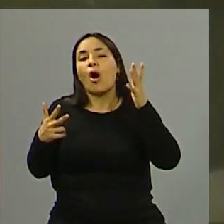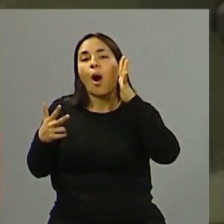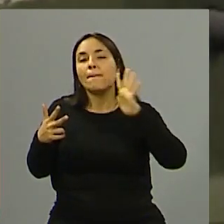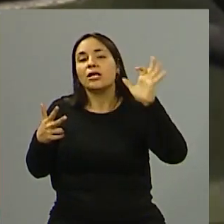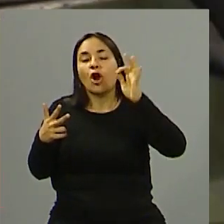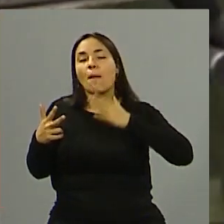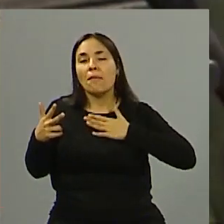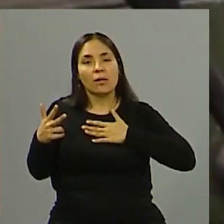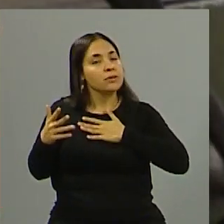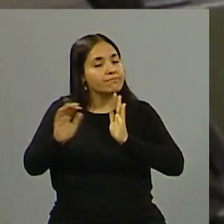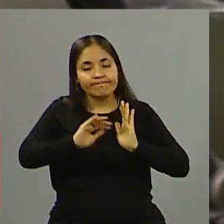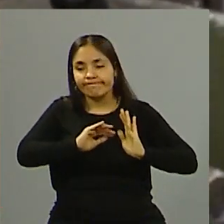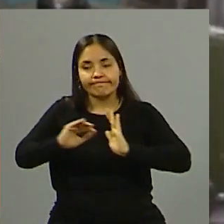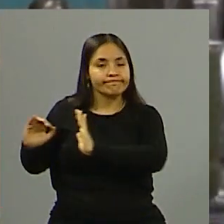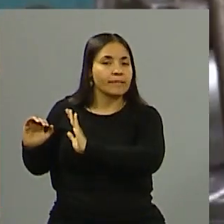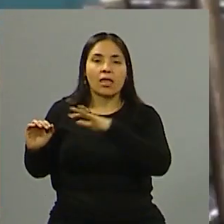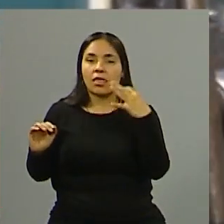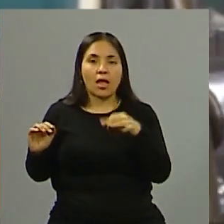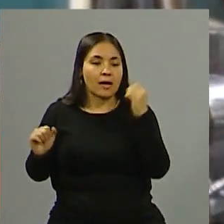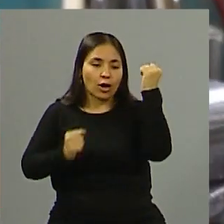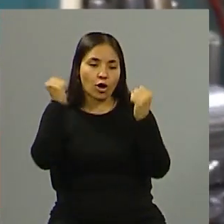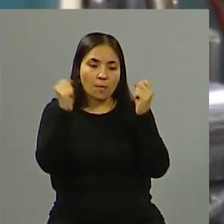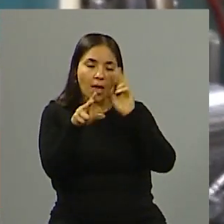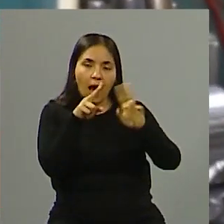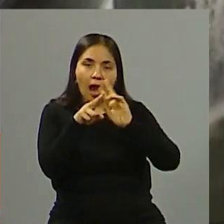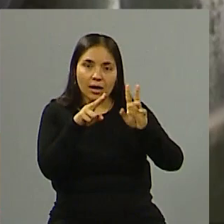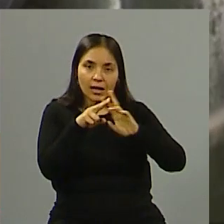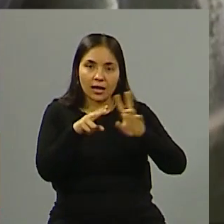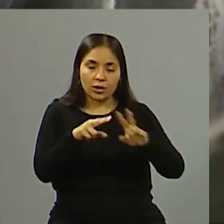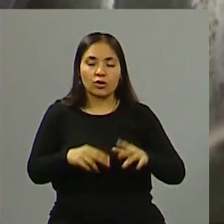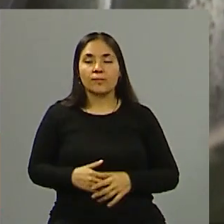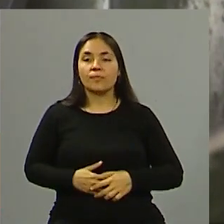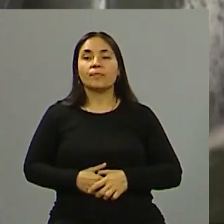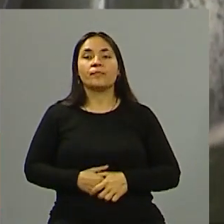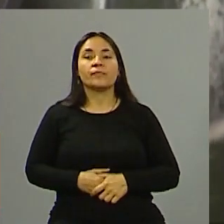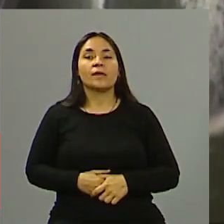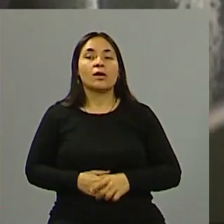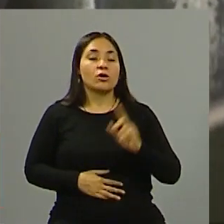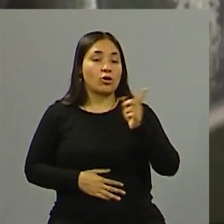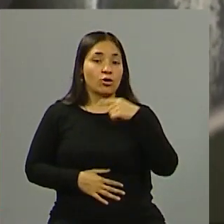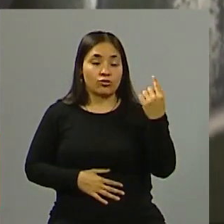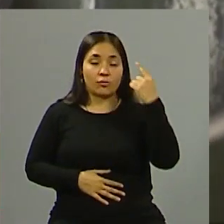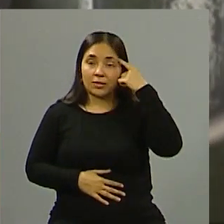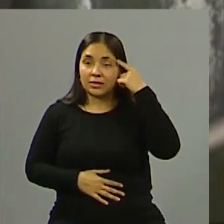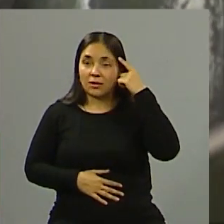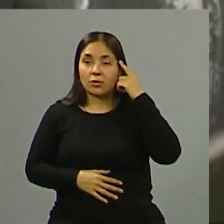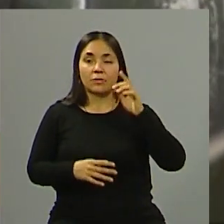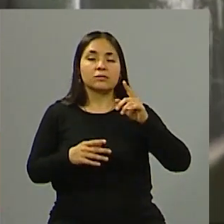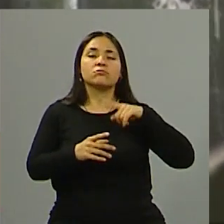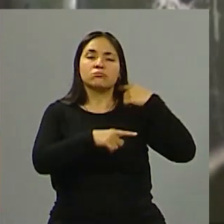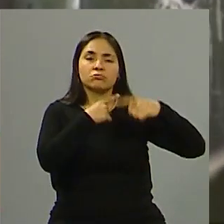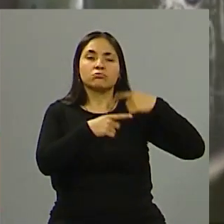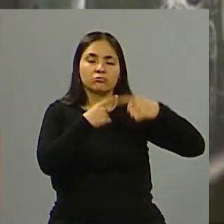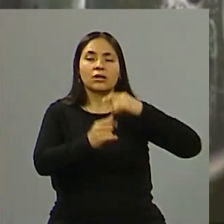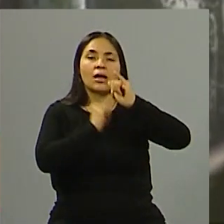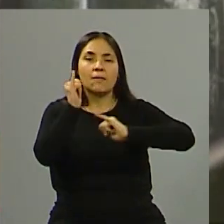de reactivación de la economía o de arreglo de la economía como está. Nosotros consideramos, y lo venimos diciendo desde hace mucho tiempo,